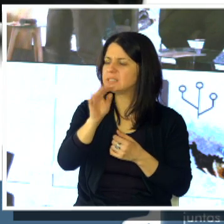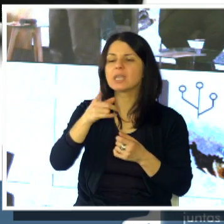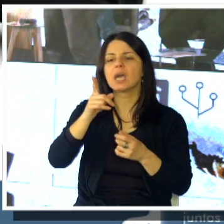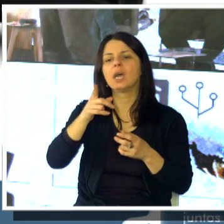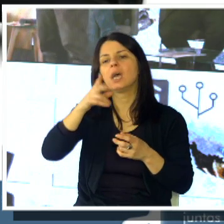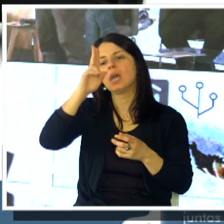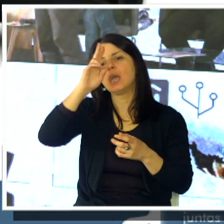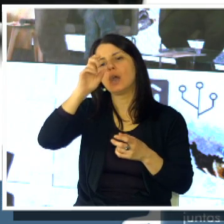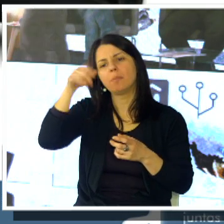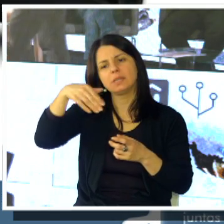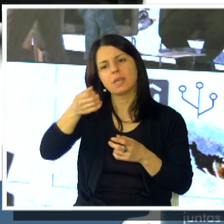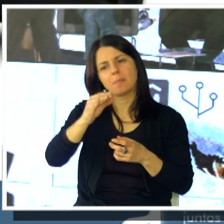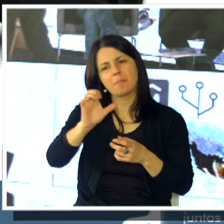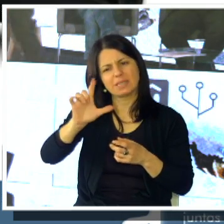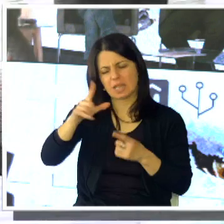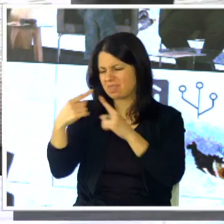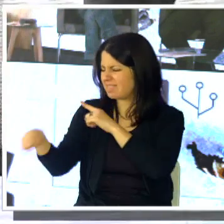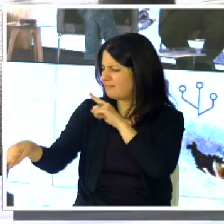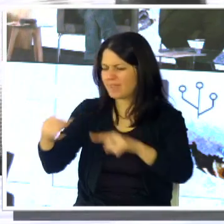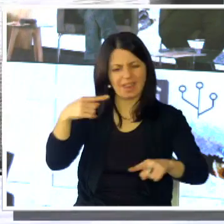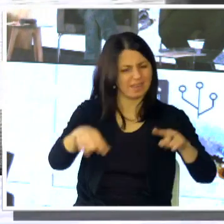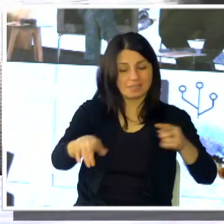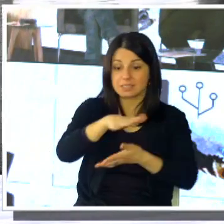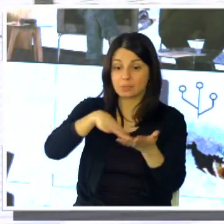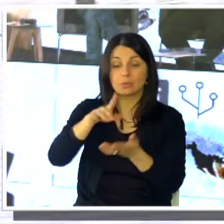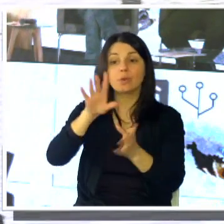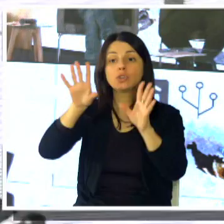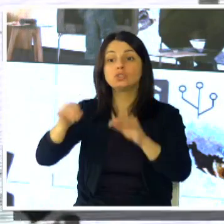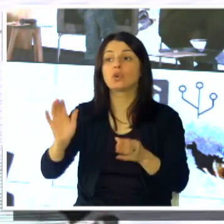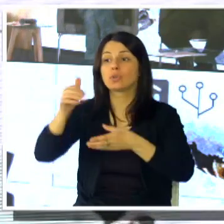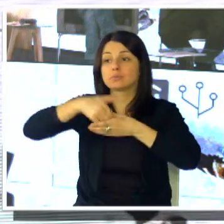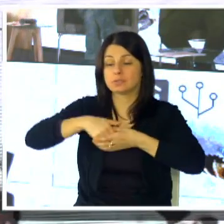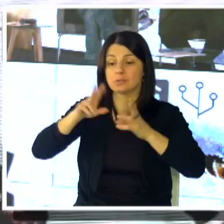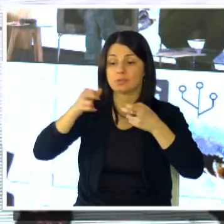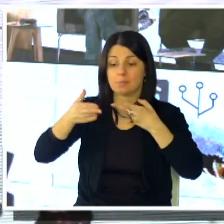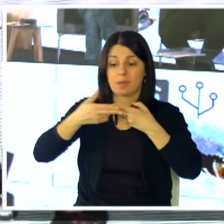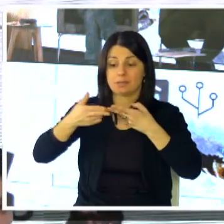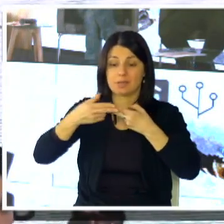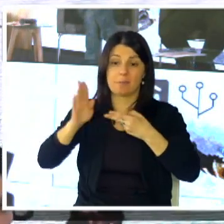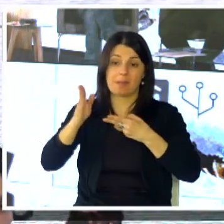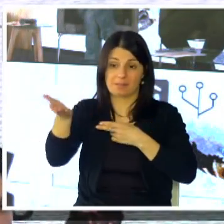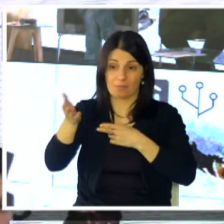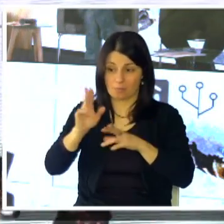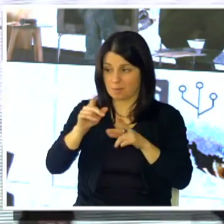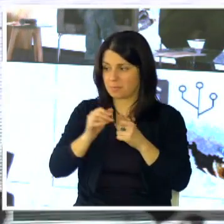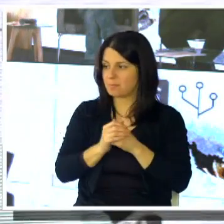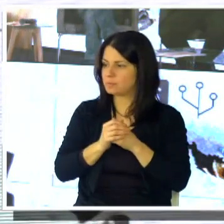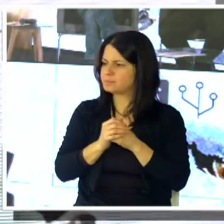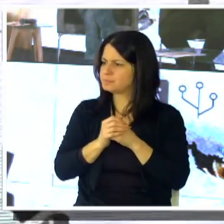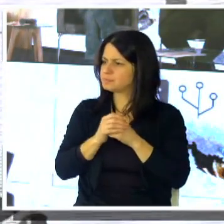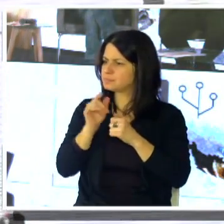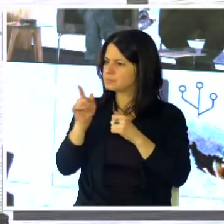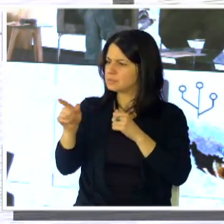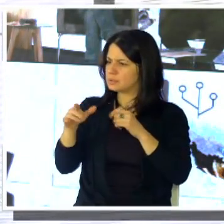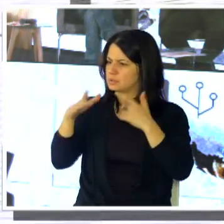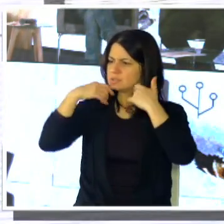como ven, casos totalmente distintos, pero todos están comprendidos bajo el paraguas de Internet de las Cosas. Este caso